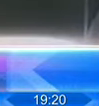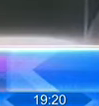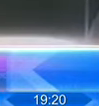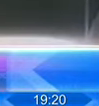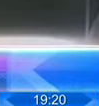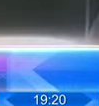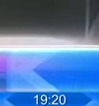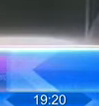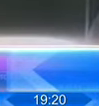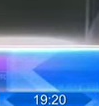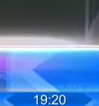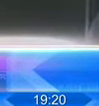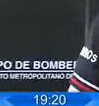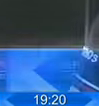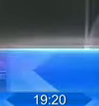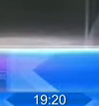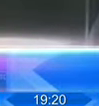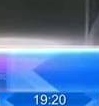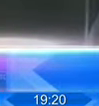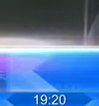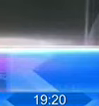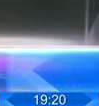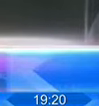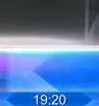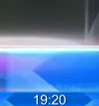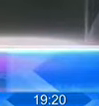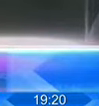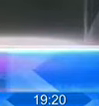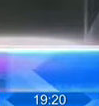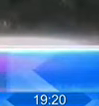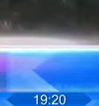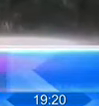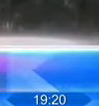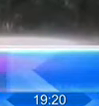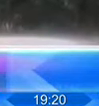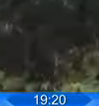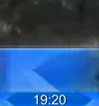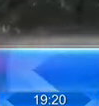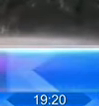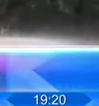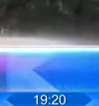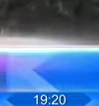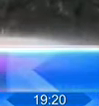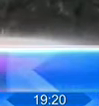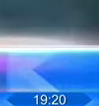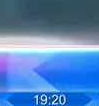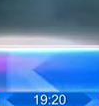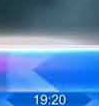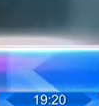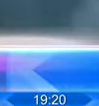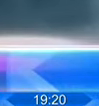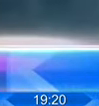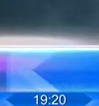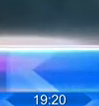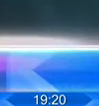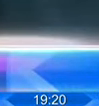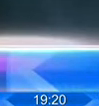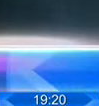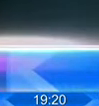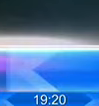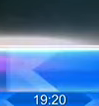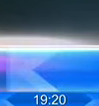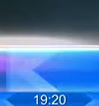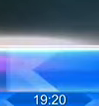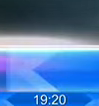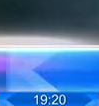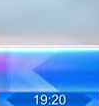produjo por la mano del hombre. La unidad de investigación de incendios ya está en el punto. Este siniestro es el tercero registrado desde el lanzamiento del plan para la época